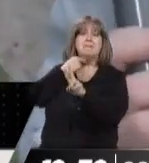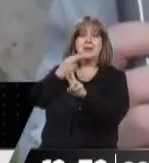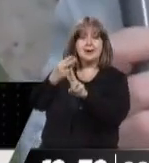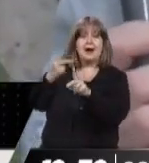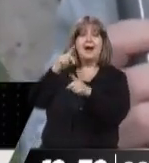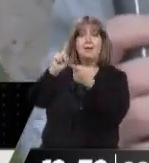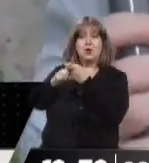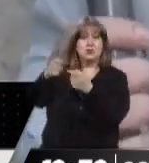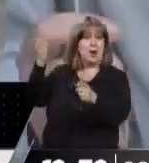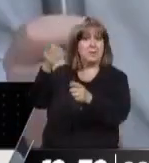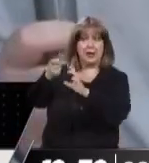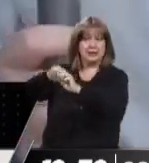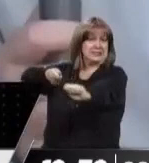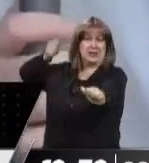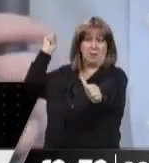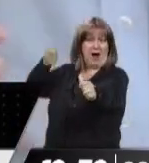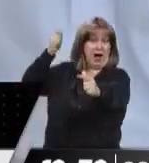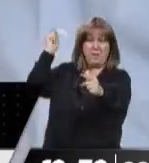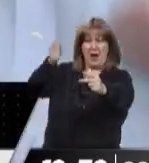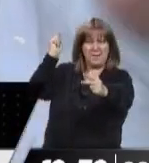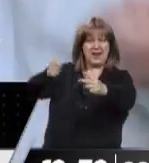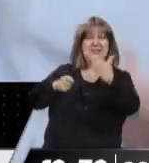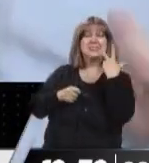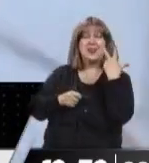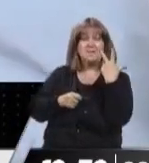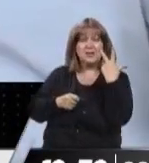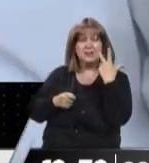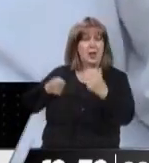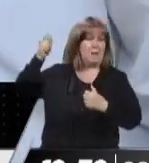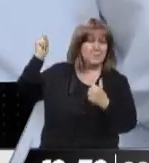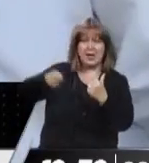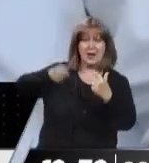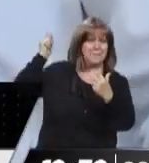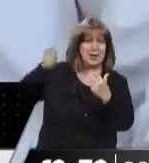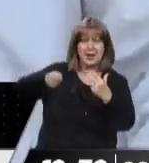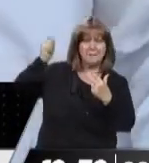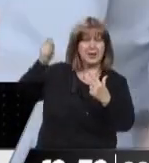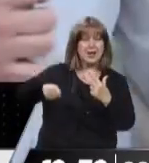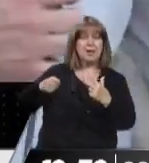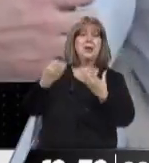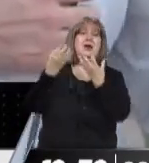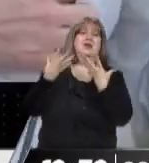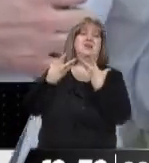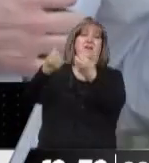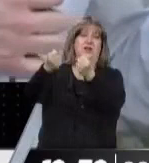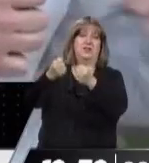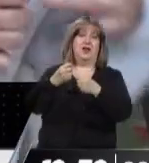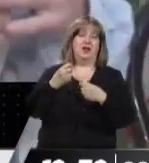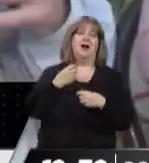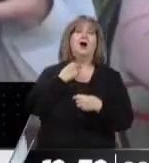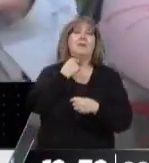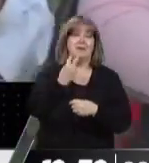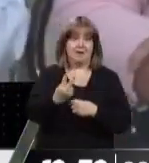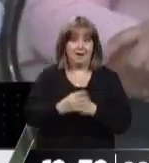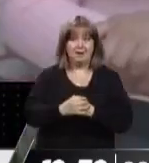que resolver así, con la persona que le estaba pegando a tu hija, y le tuviste que dar con el rebenque. Pues, claro. O sea que el novio tuyo, el marido, el que